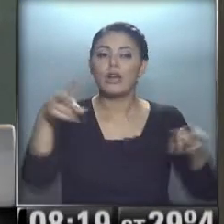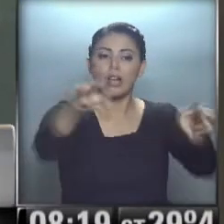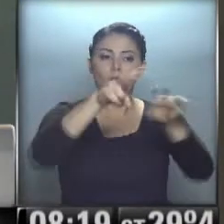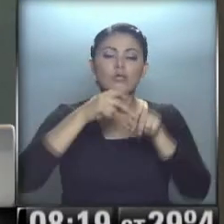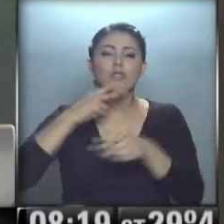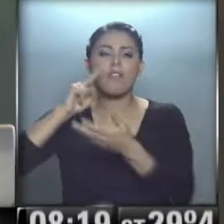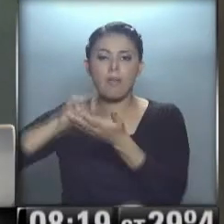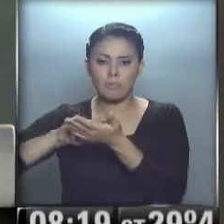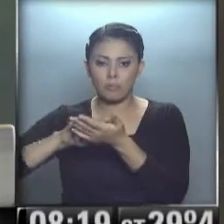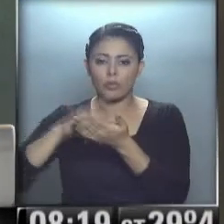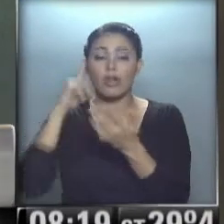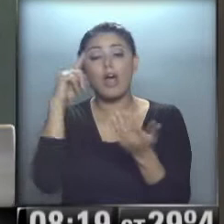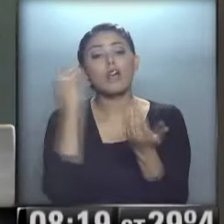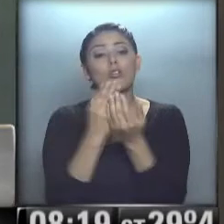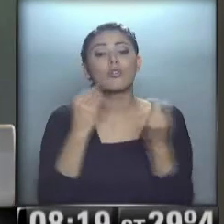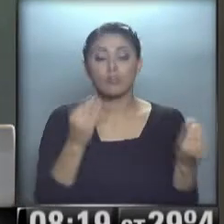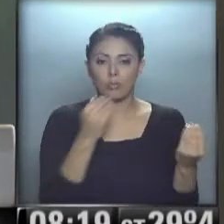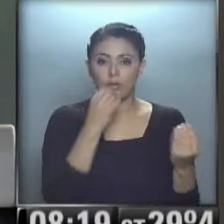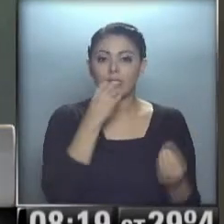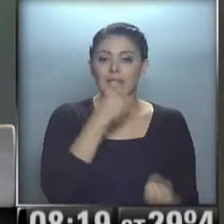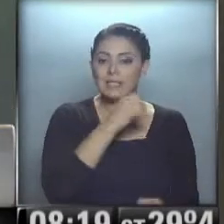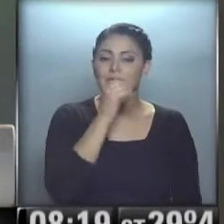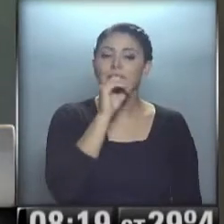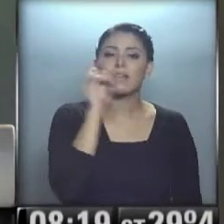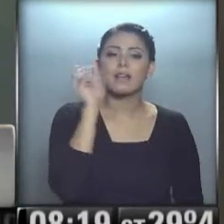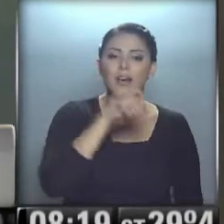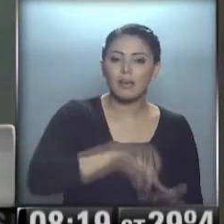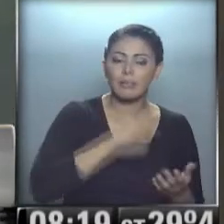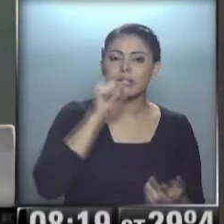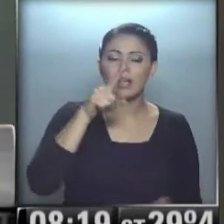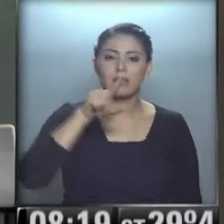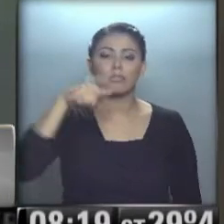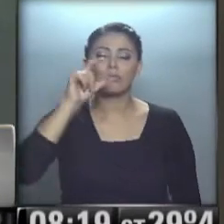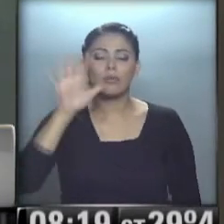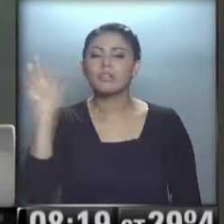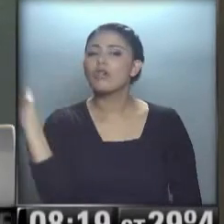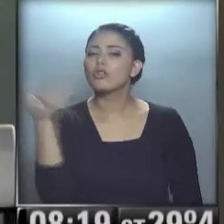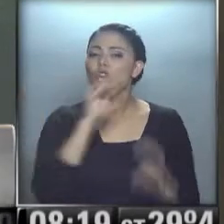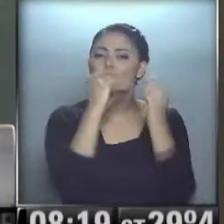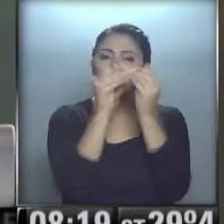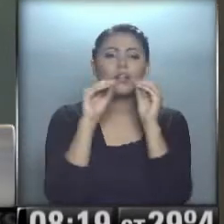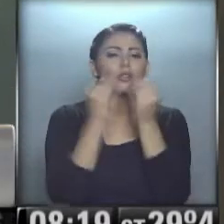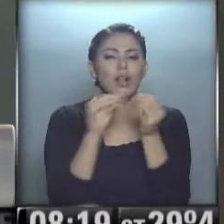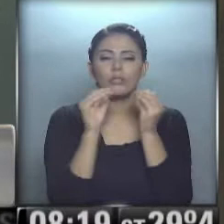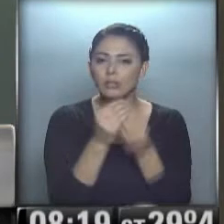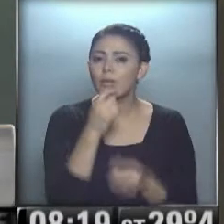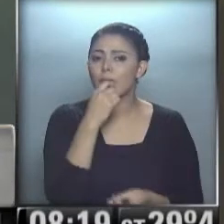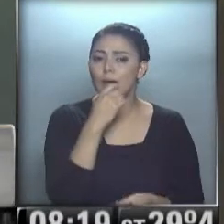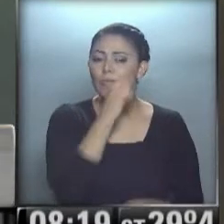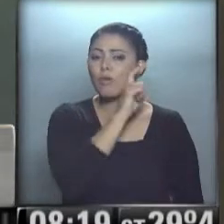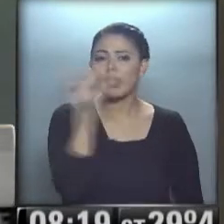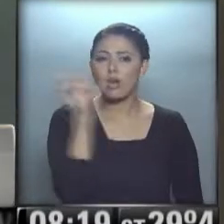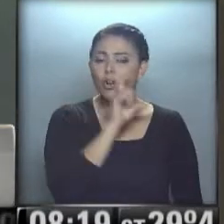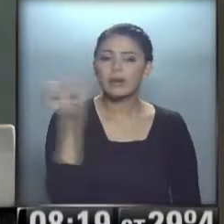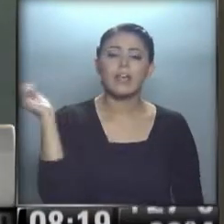impositiva, la evolución de las erogaciones, tanto corrientes como de capital, los resultados correspondientes, es decir, el resultado en cuenta corriente, el